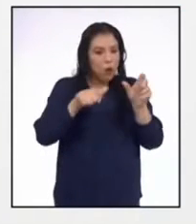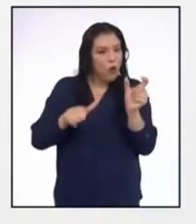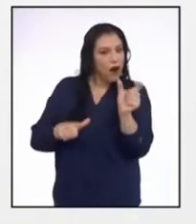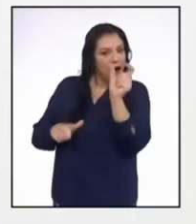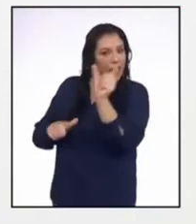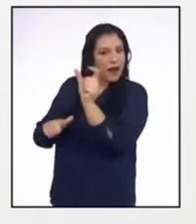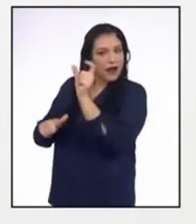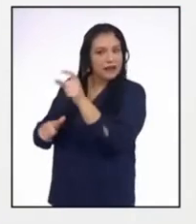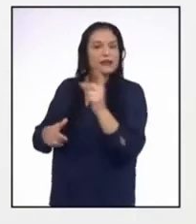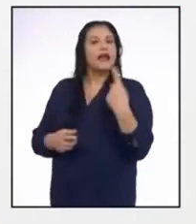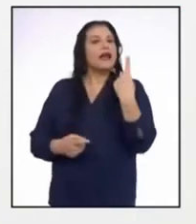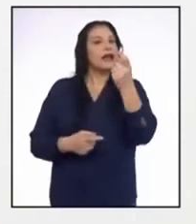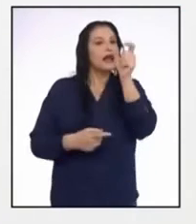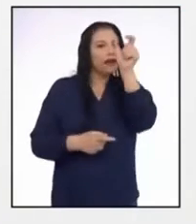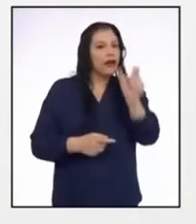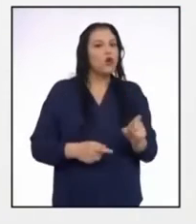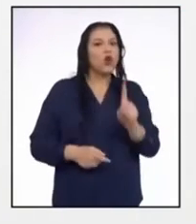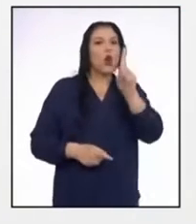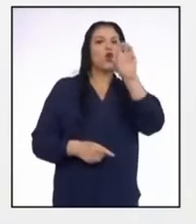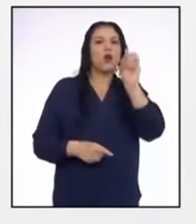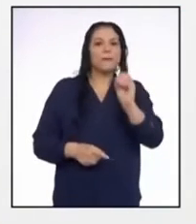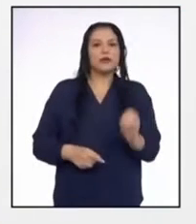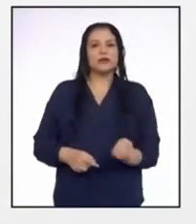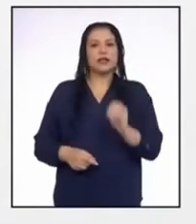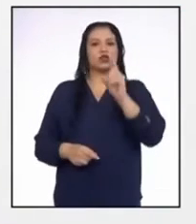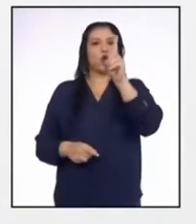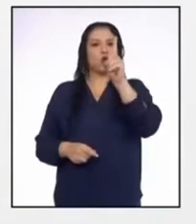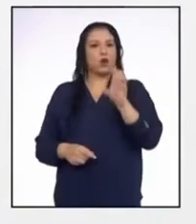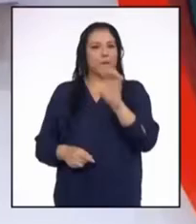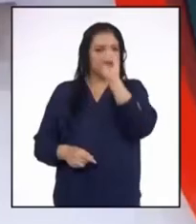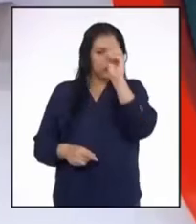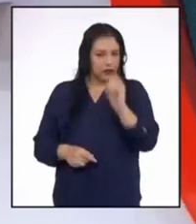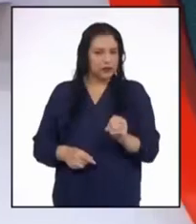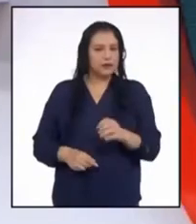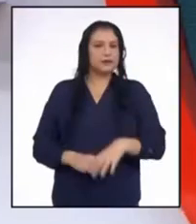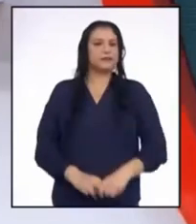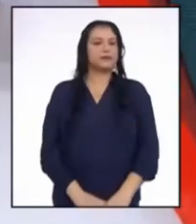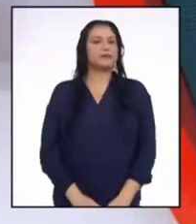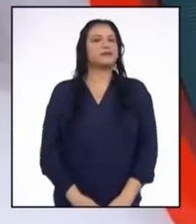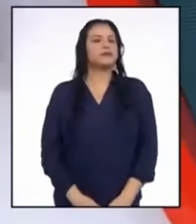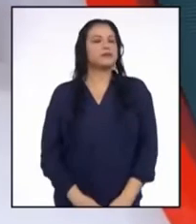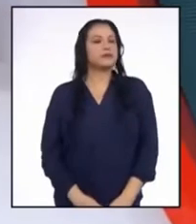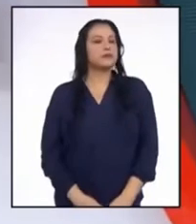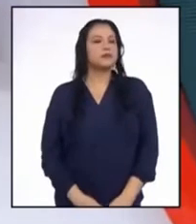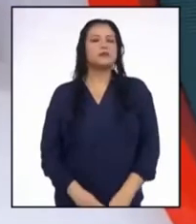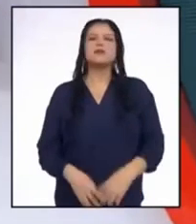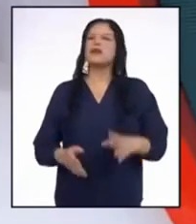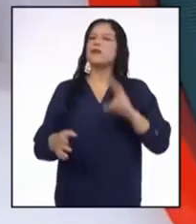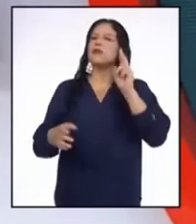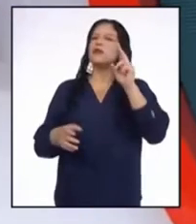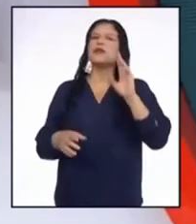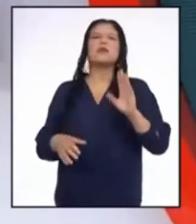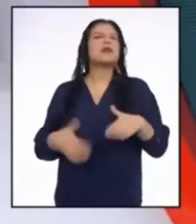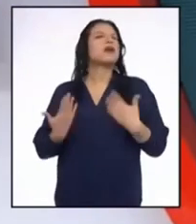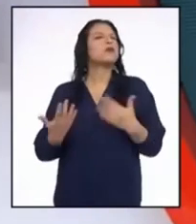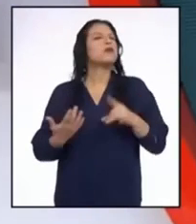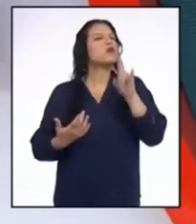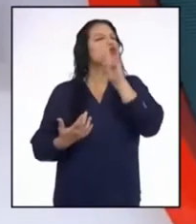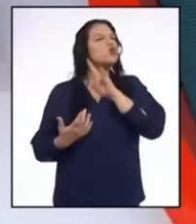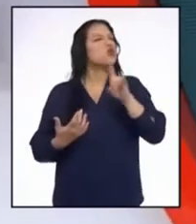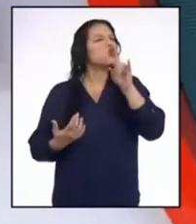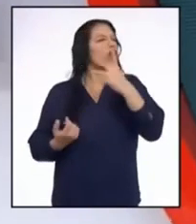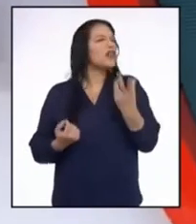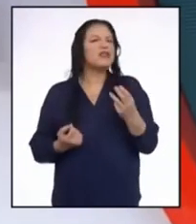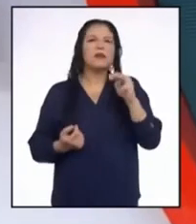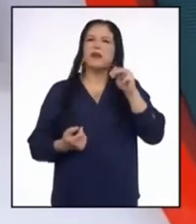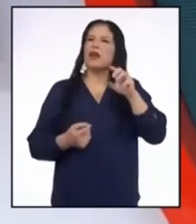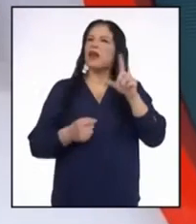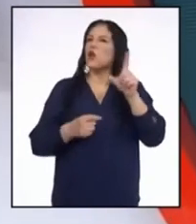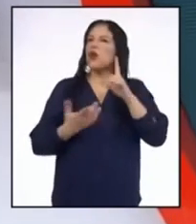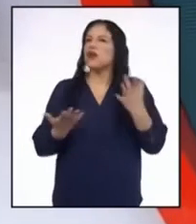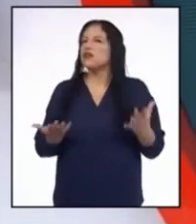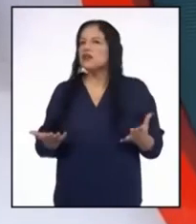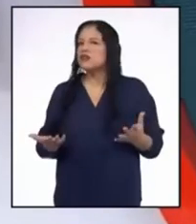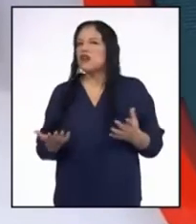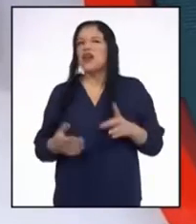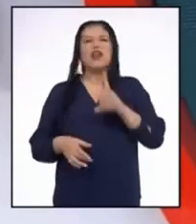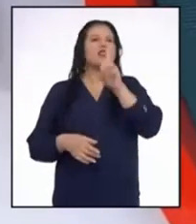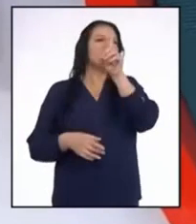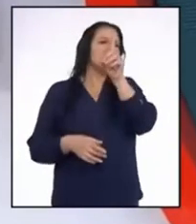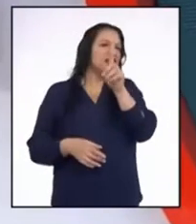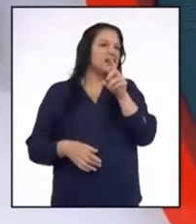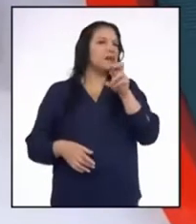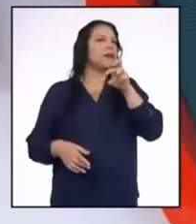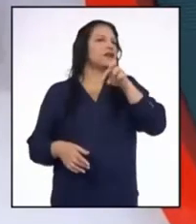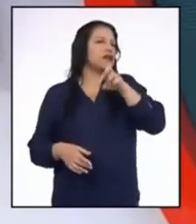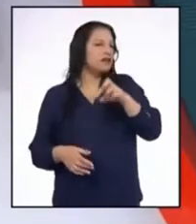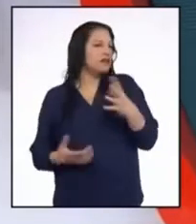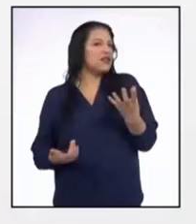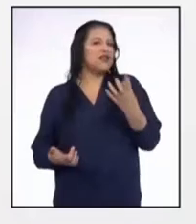partes engloba el 1% de las observaciones. Profesora, ¿y para qué nos sirven estas medidas de localización en los estudios